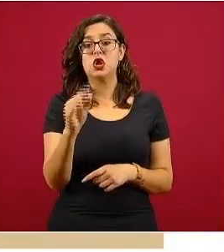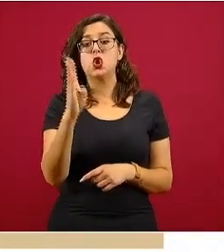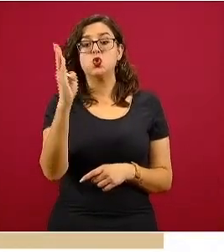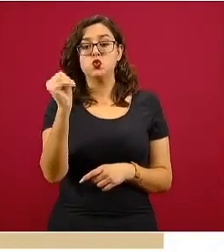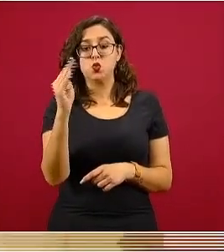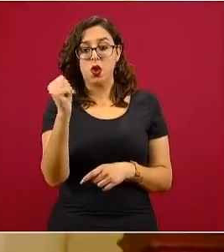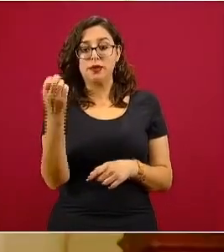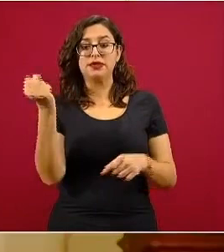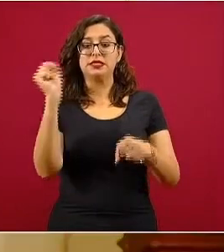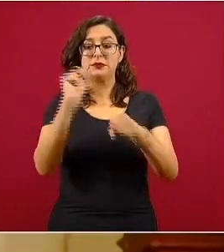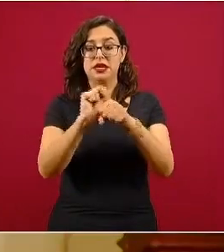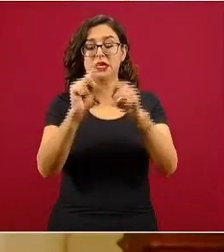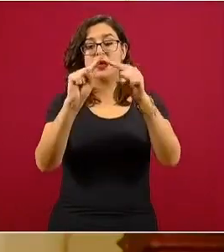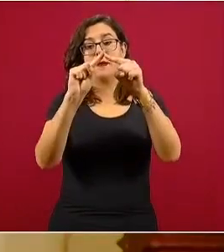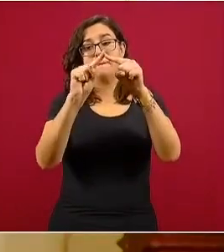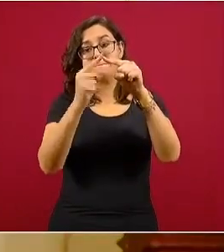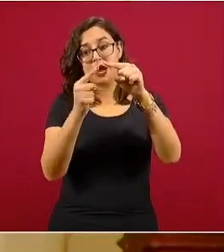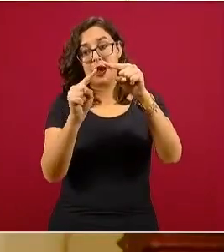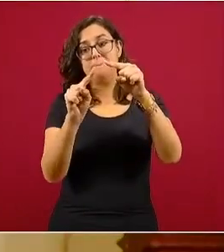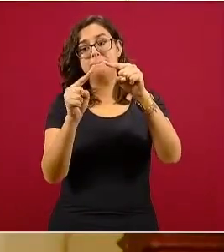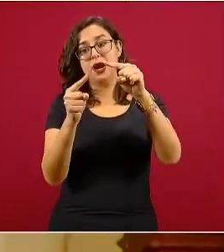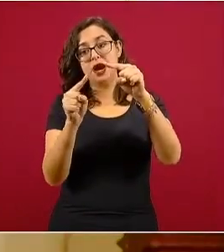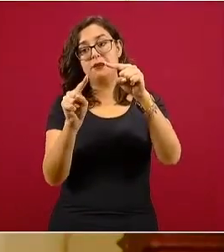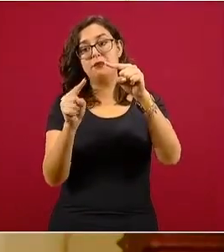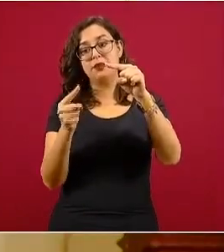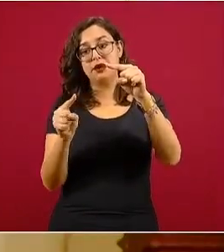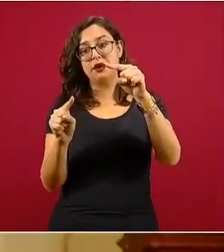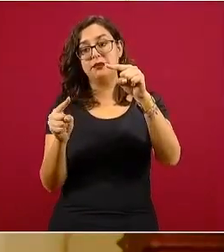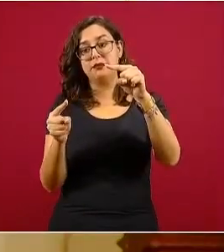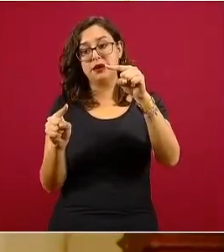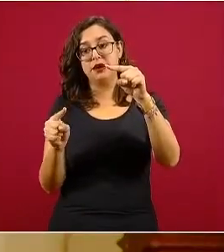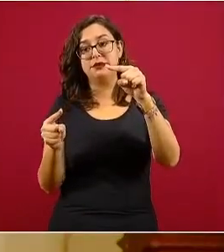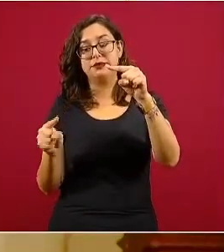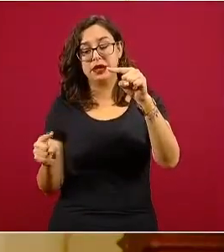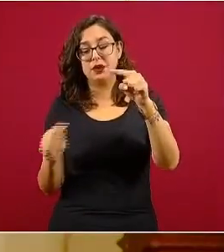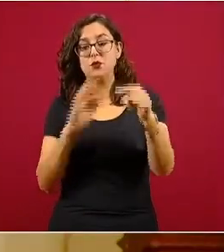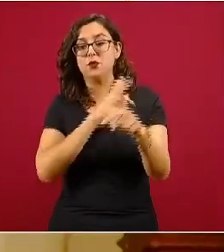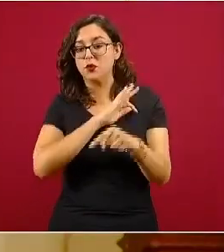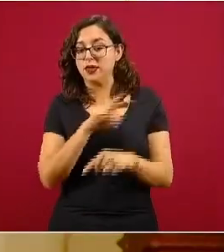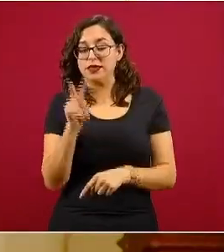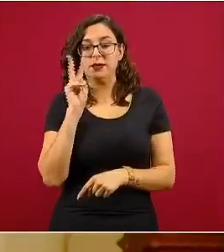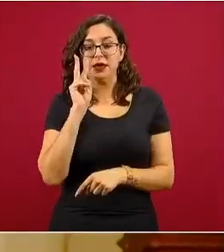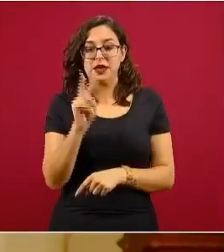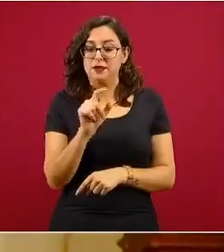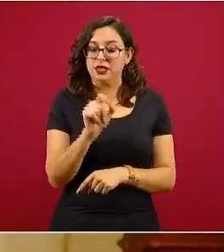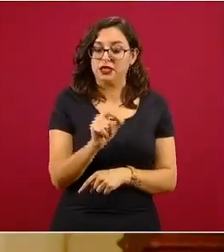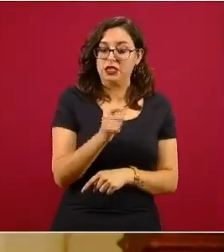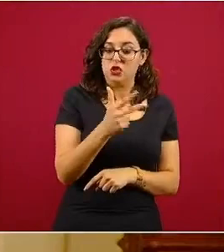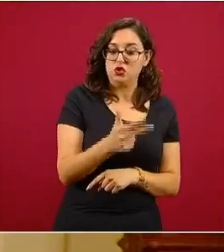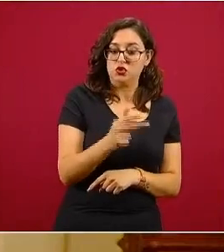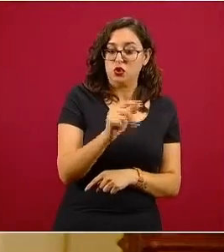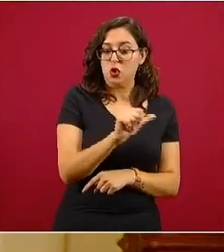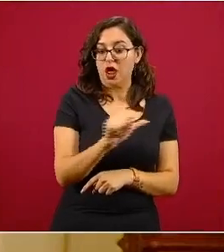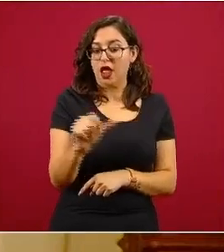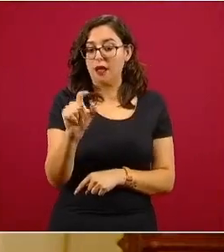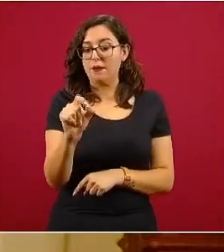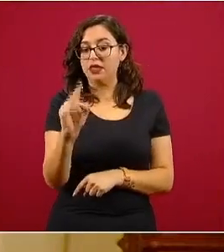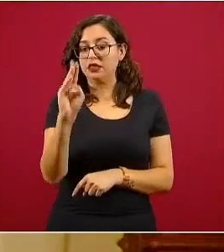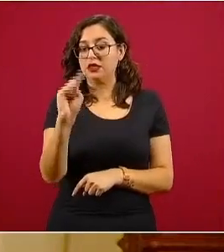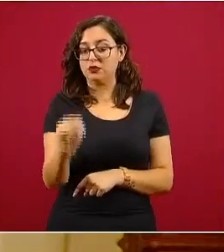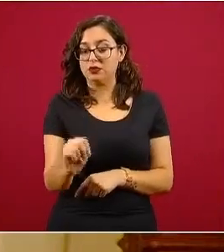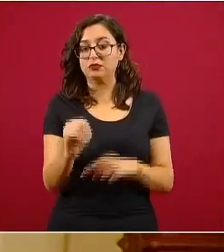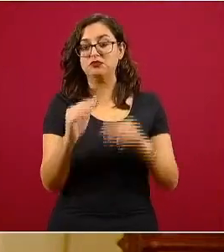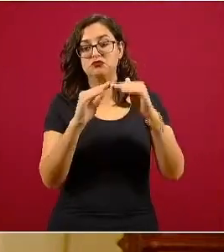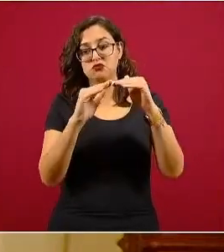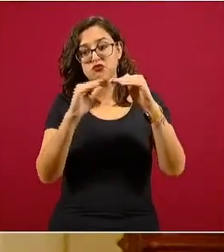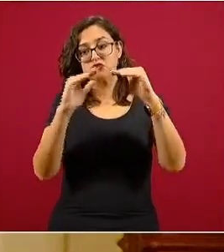semanas ya consecutivas de una tendencia descendente, muy marcada la de la 28 a la 29, pero una tendencia que se ha